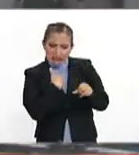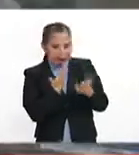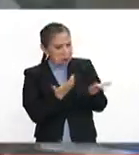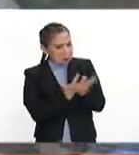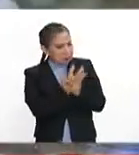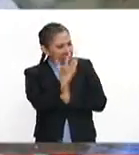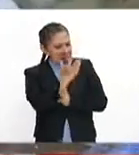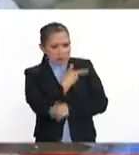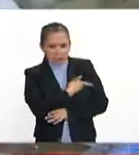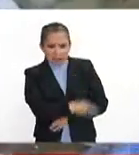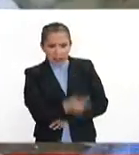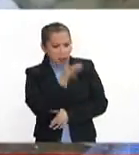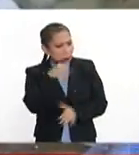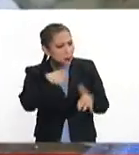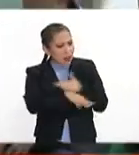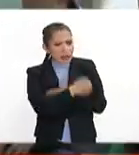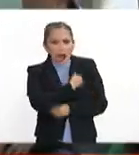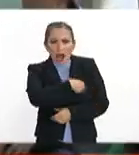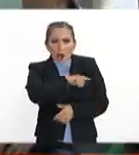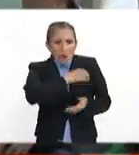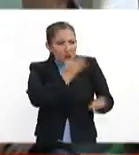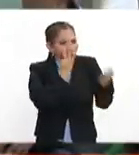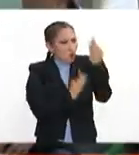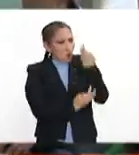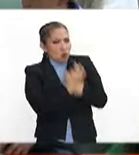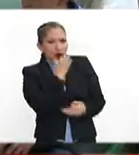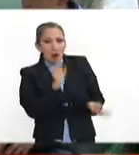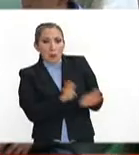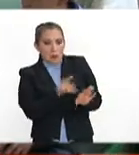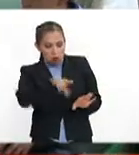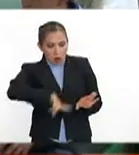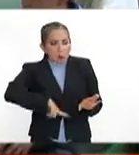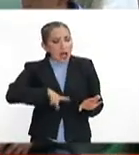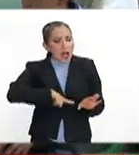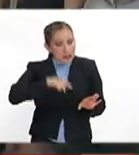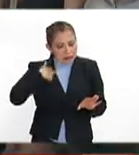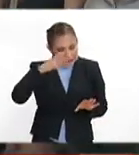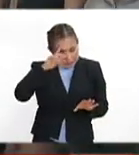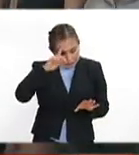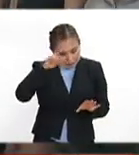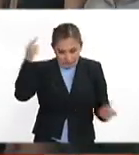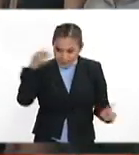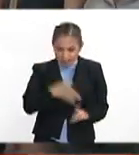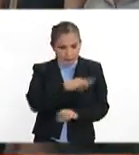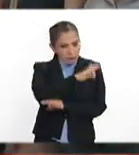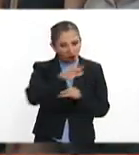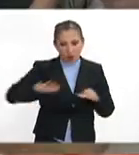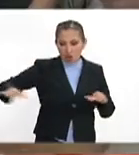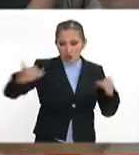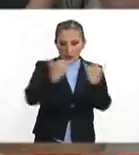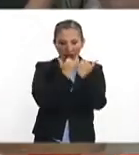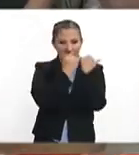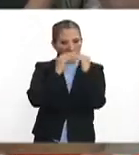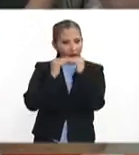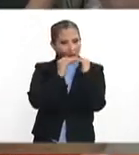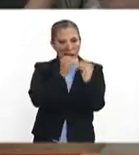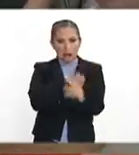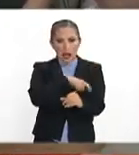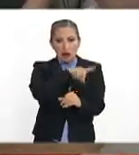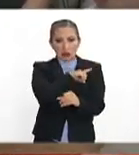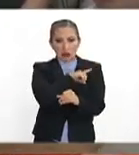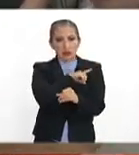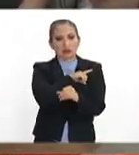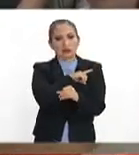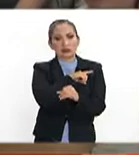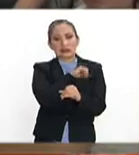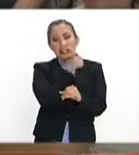extremos, no tengan acceso a la salud. Y es como este gobierno se ha propuesto que todos tengan acceso al seguro popular. Así